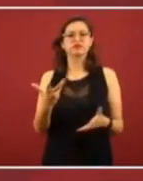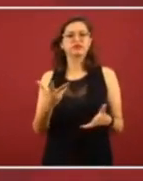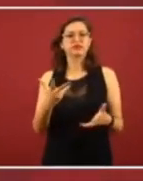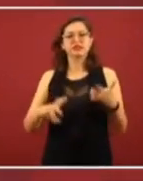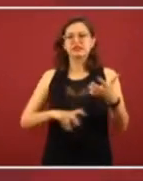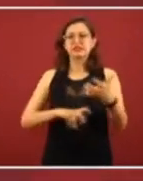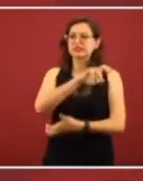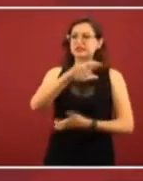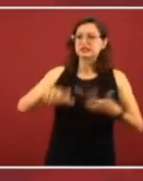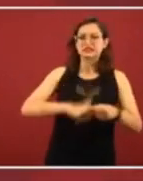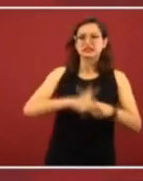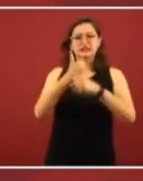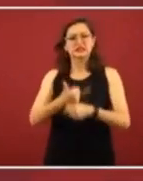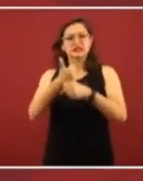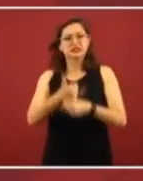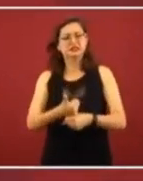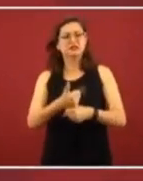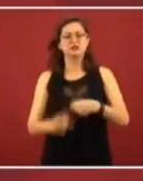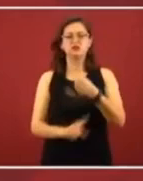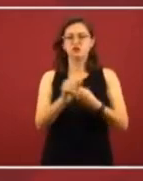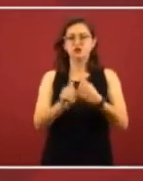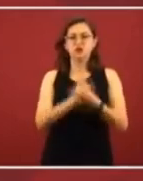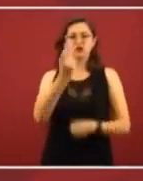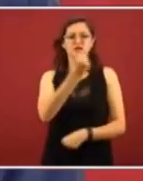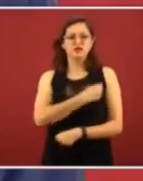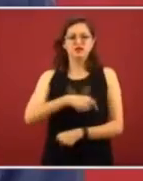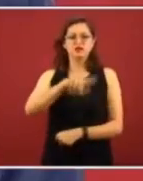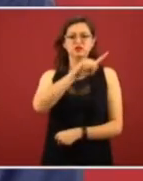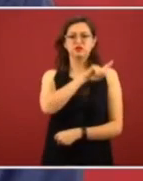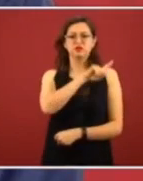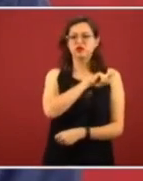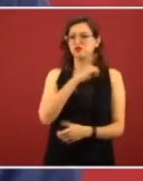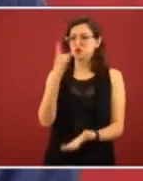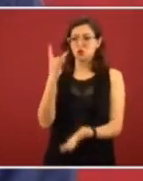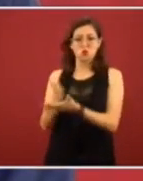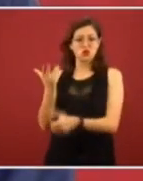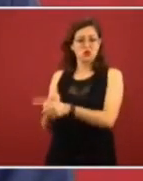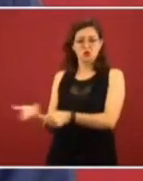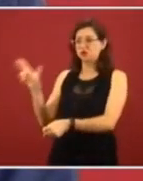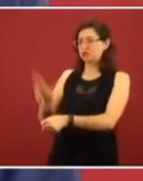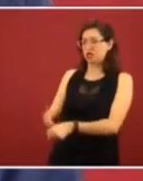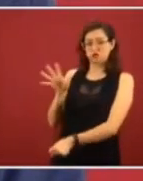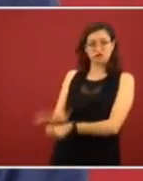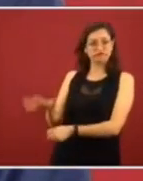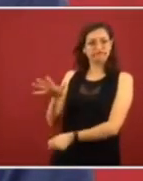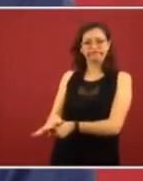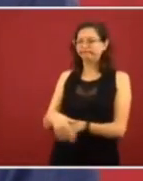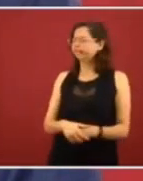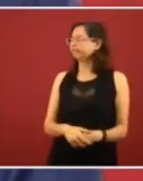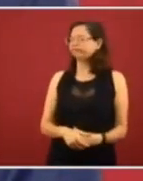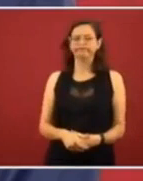crisis de salud no basta con los hospitales, se